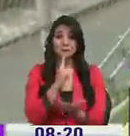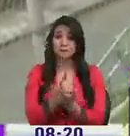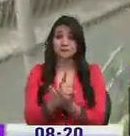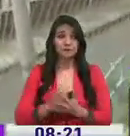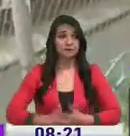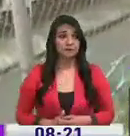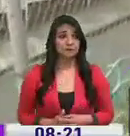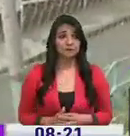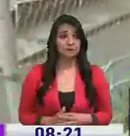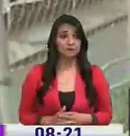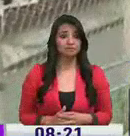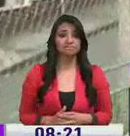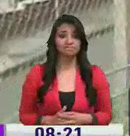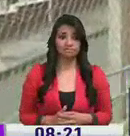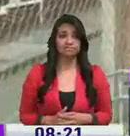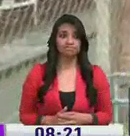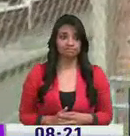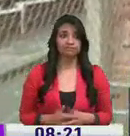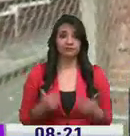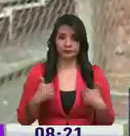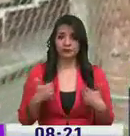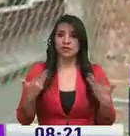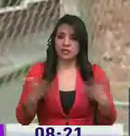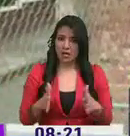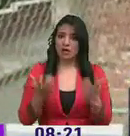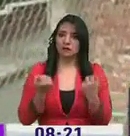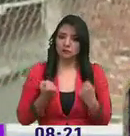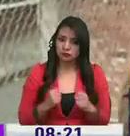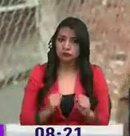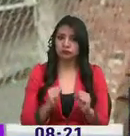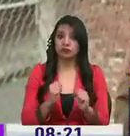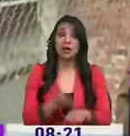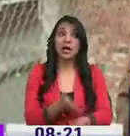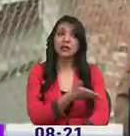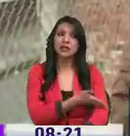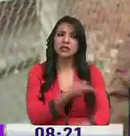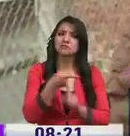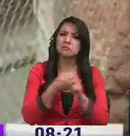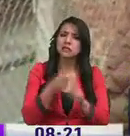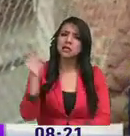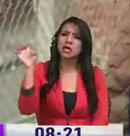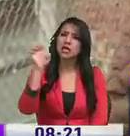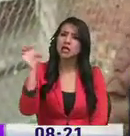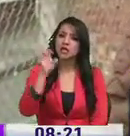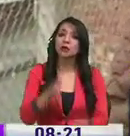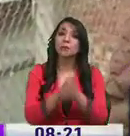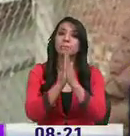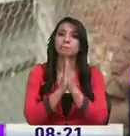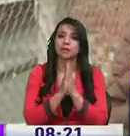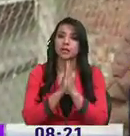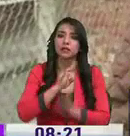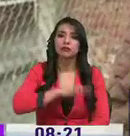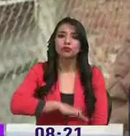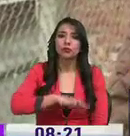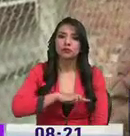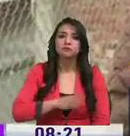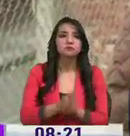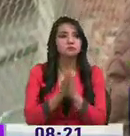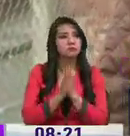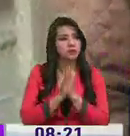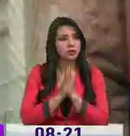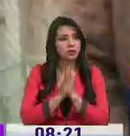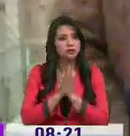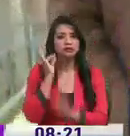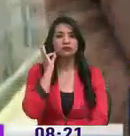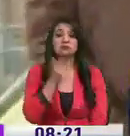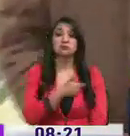nosotros hemos hecho lo posible por antes de enero. Mismo se ha presentado una solicitud en el municipio para que la señora